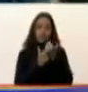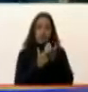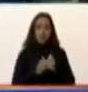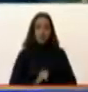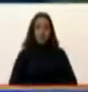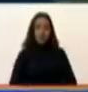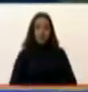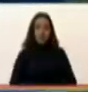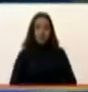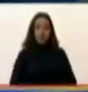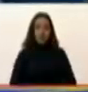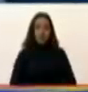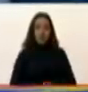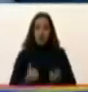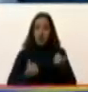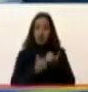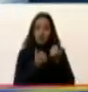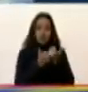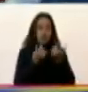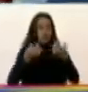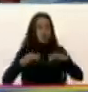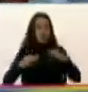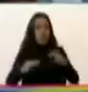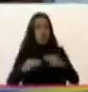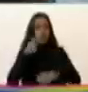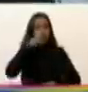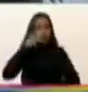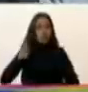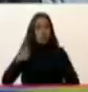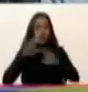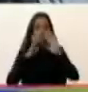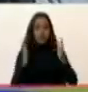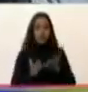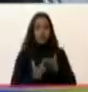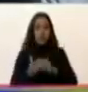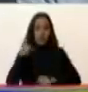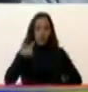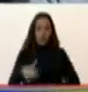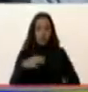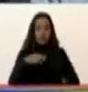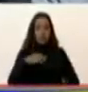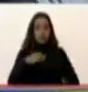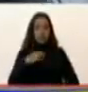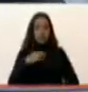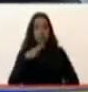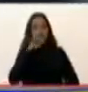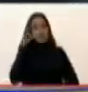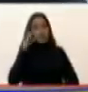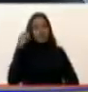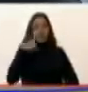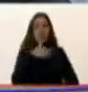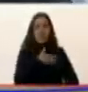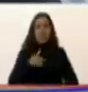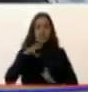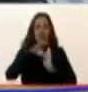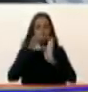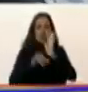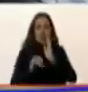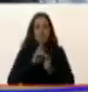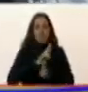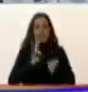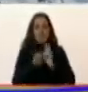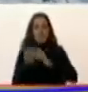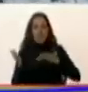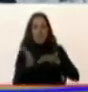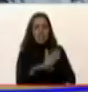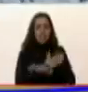espontánea con los pueblos del mundo. El chaleco amarillo que hoy pide constituyente en Francia, pide referendo